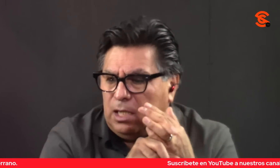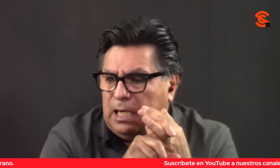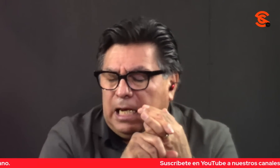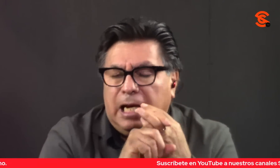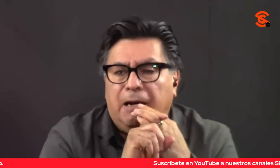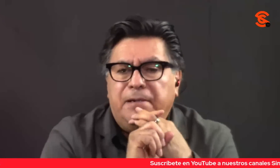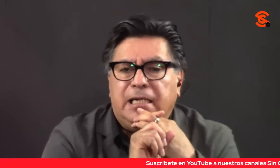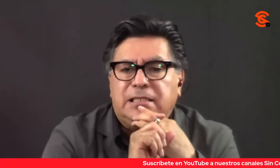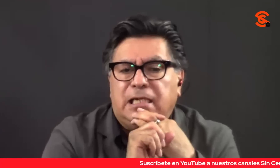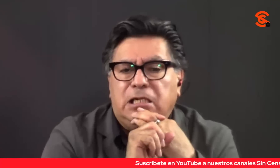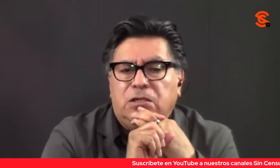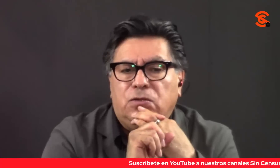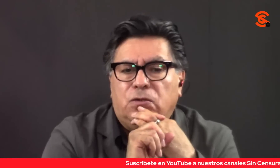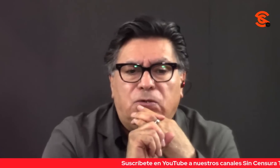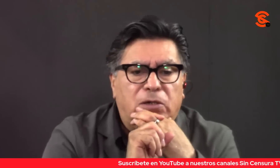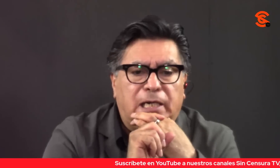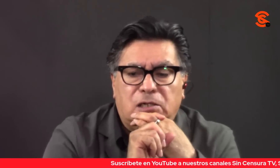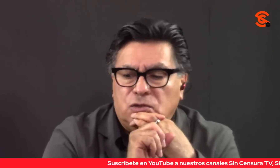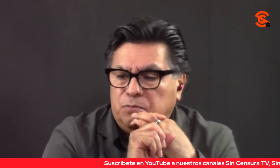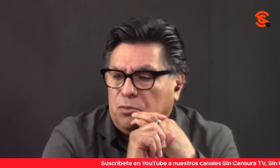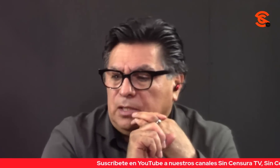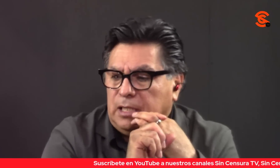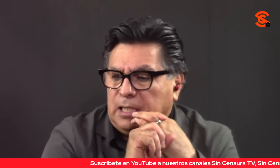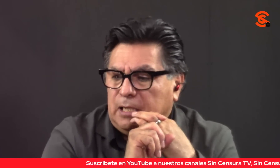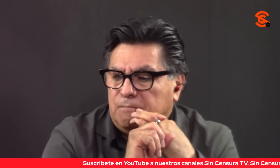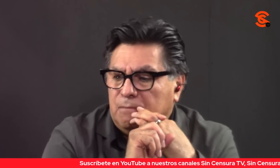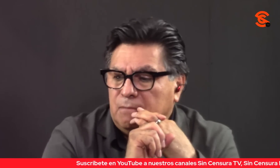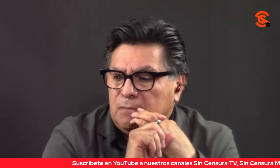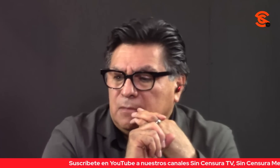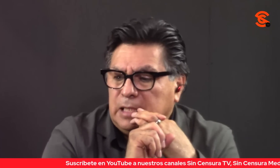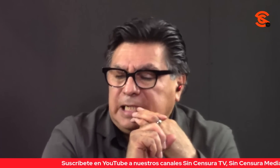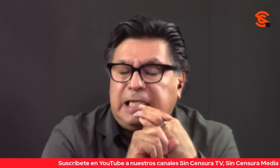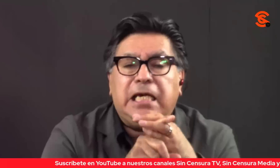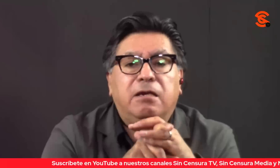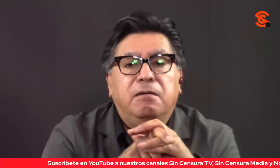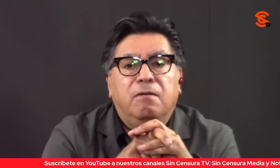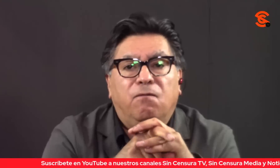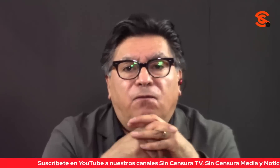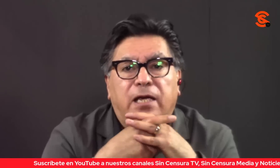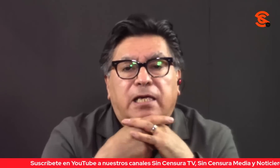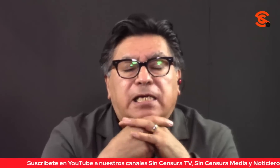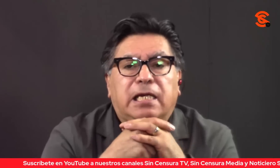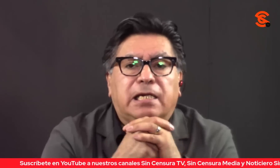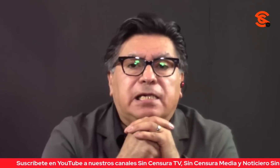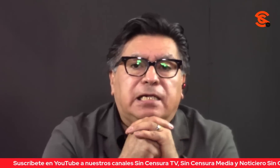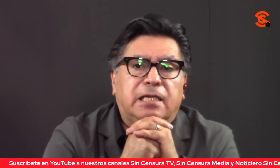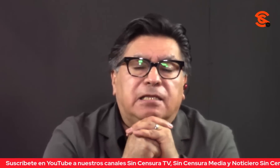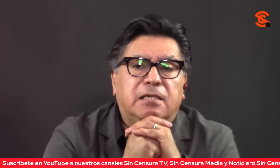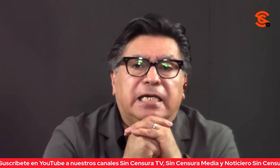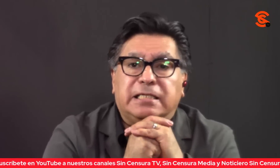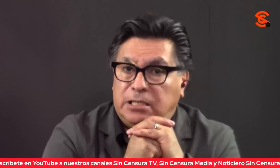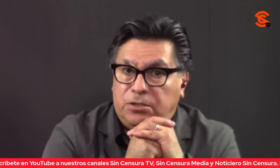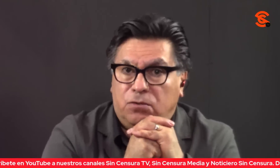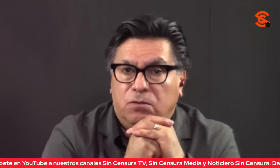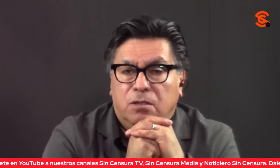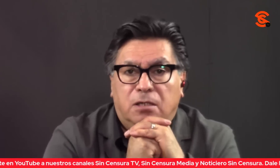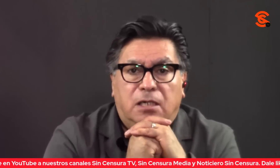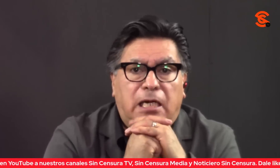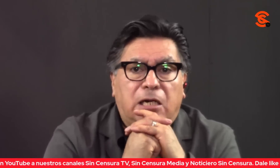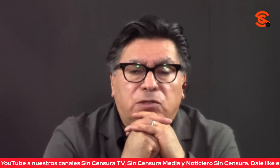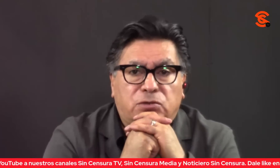ejemplo, habría salido a la luz pública quién fue quien en realidad